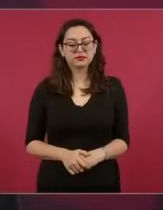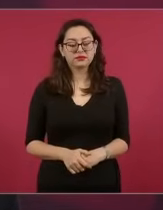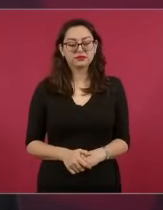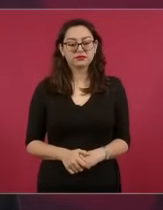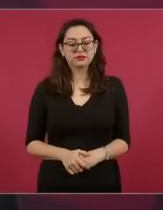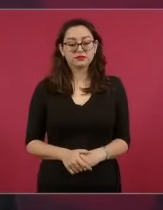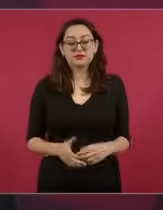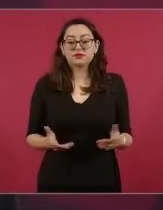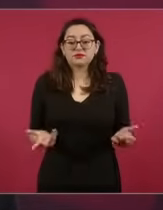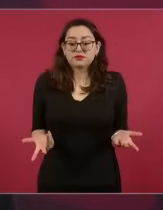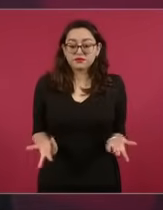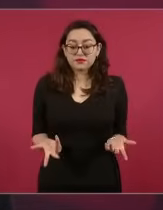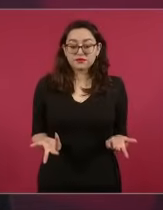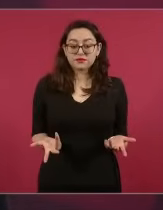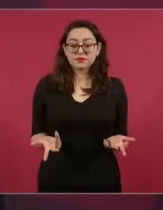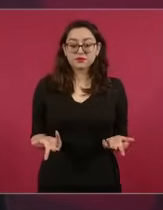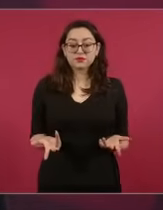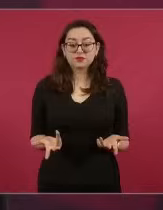Entonces,